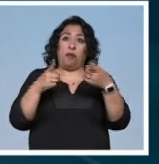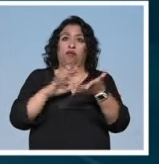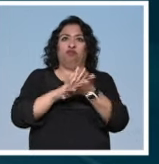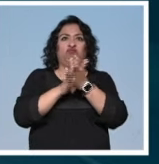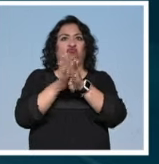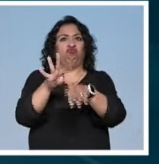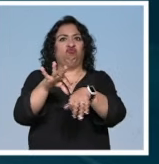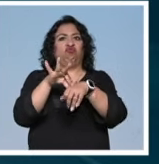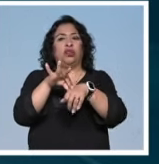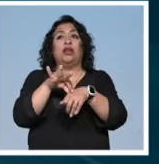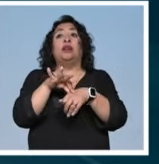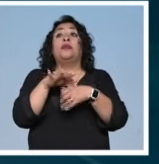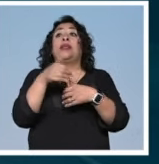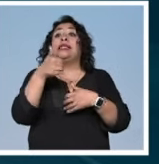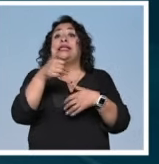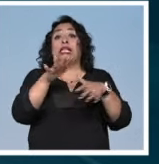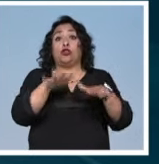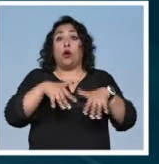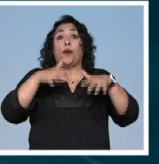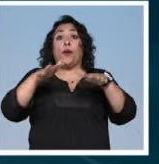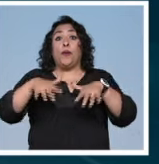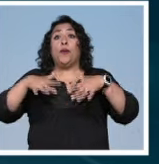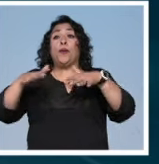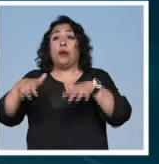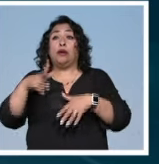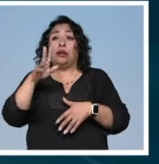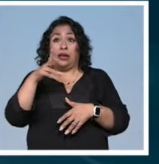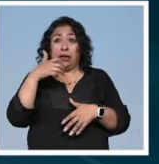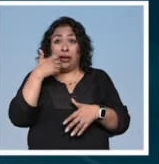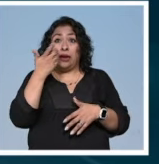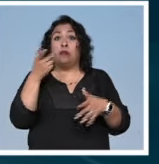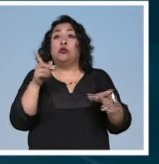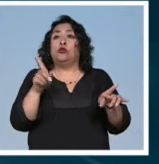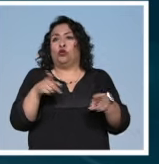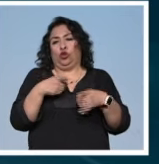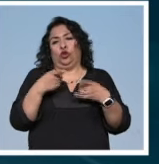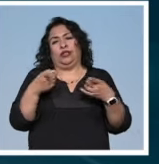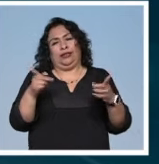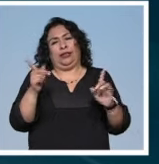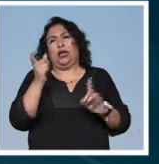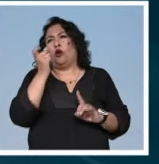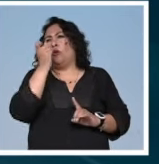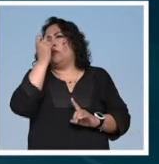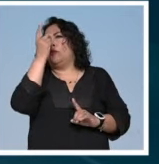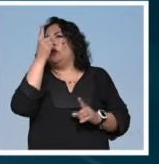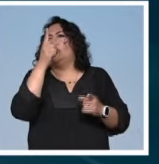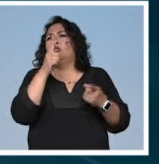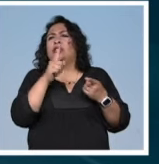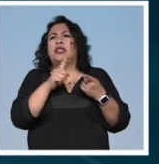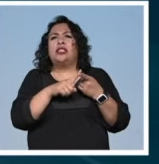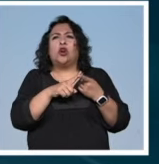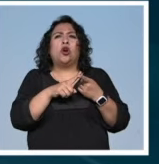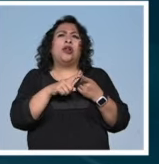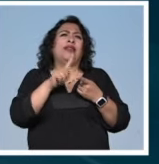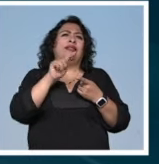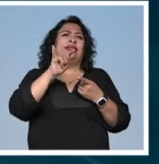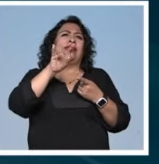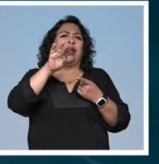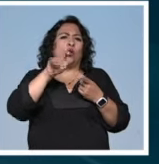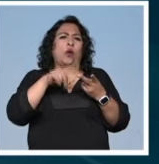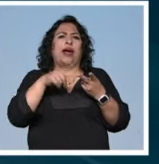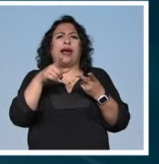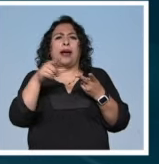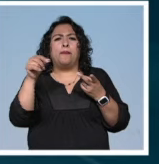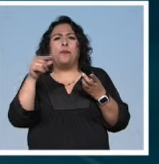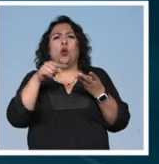materializar en 6 conciertos en los que haremos música pues de compositores y compositoras desde Taiwán, Japón,